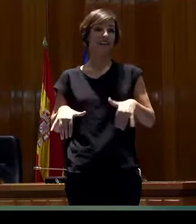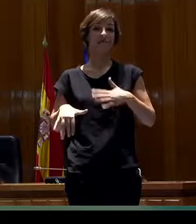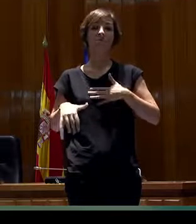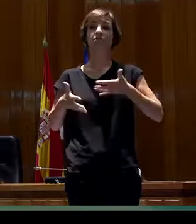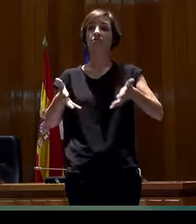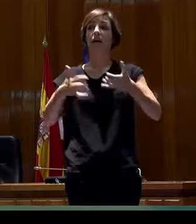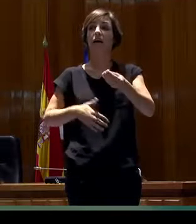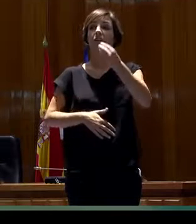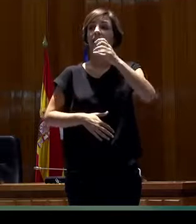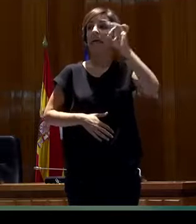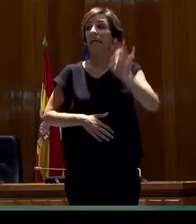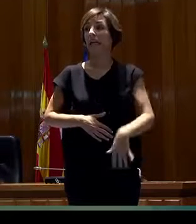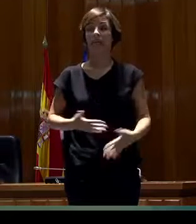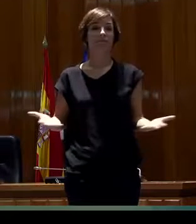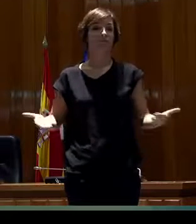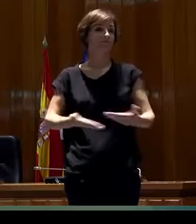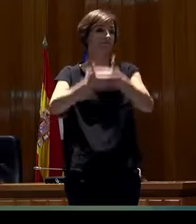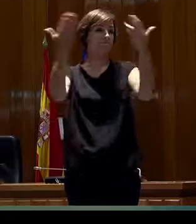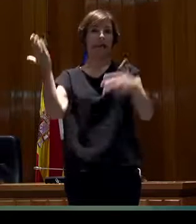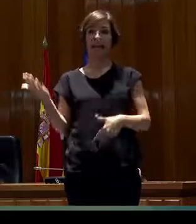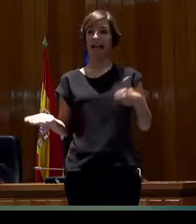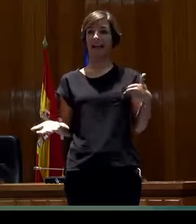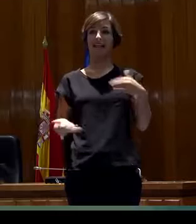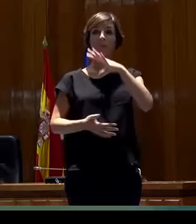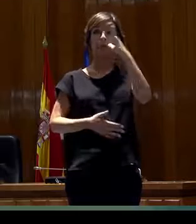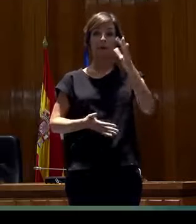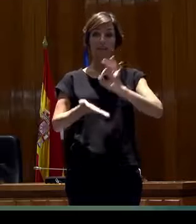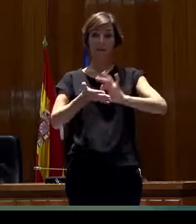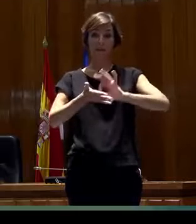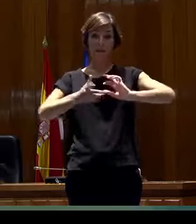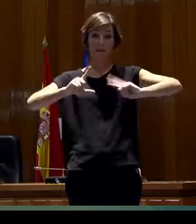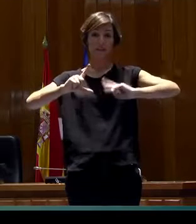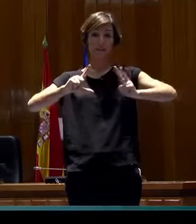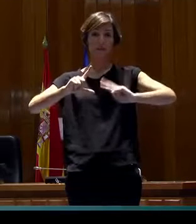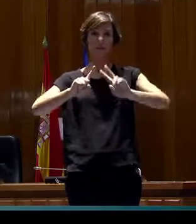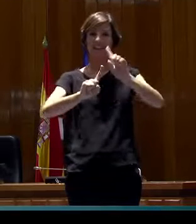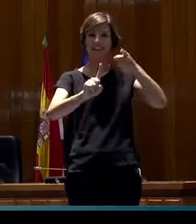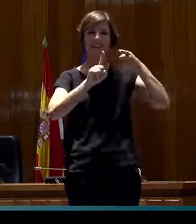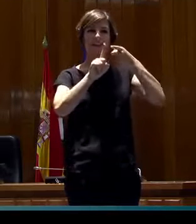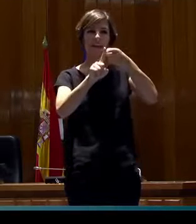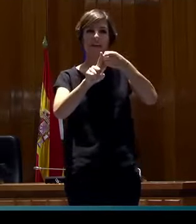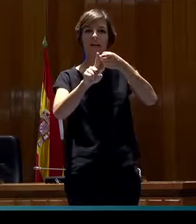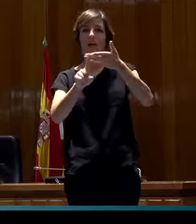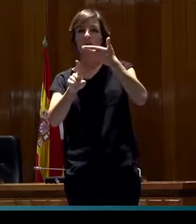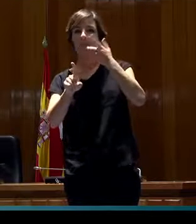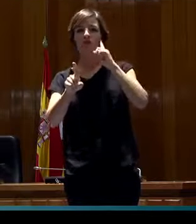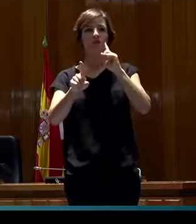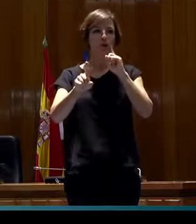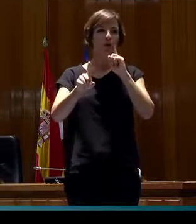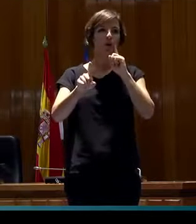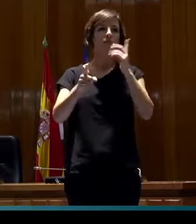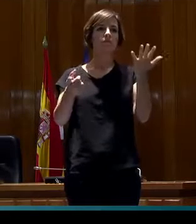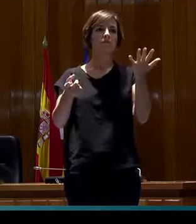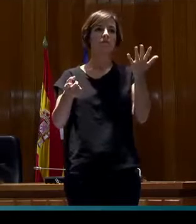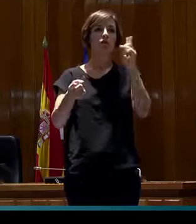población oyente también, porque este servicio de videointerpretación está dirigido en ambos sentidos, de las personas sordas hacia